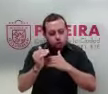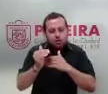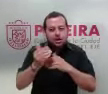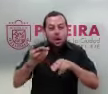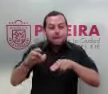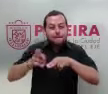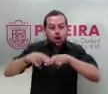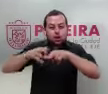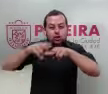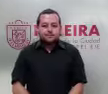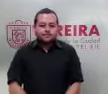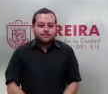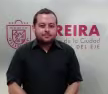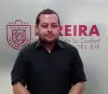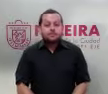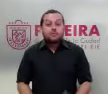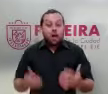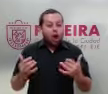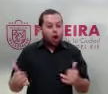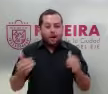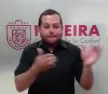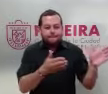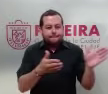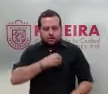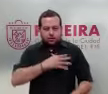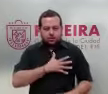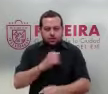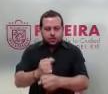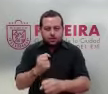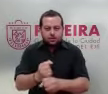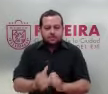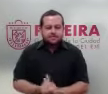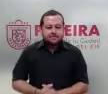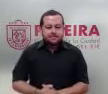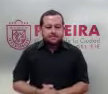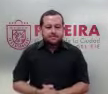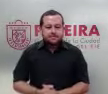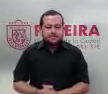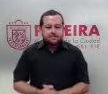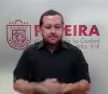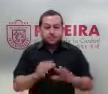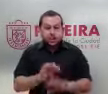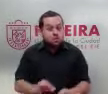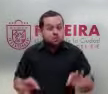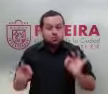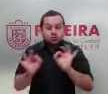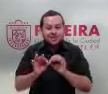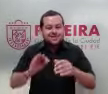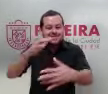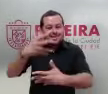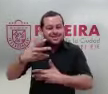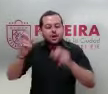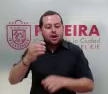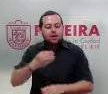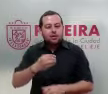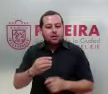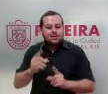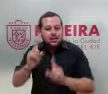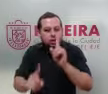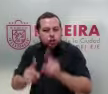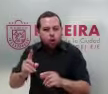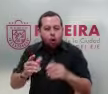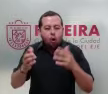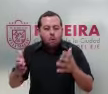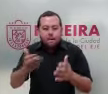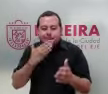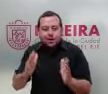los impuestos de la ciudad, el plan para generar empleo, 10 importantes determinaciones para dinamizar la economía y garantizar